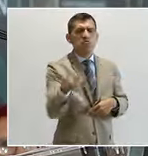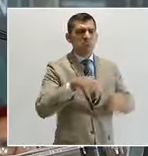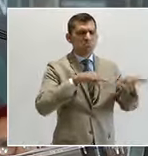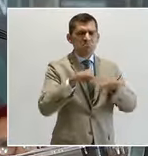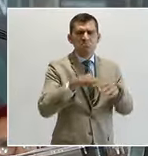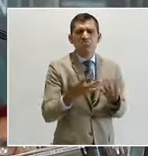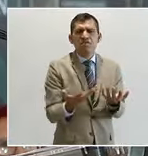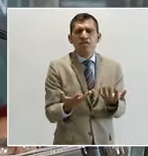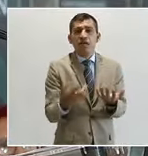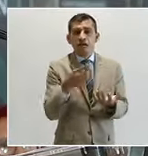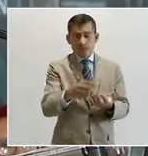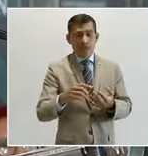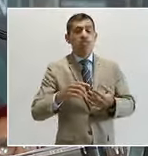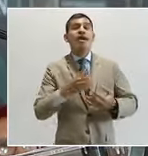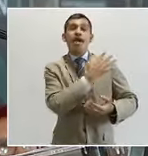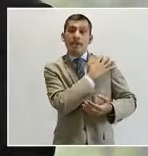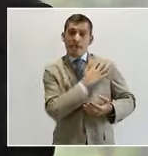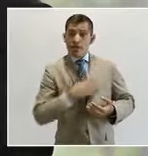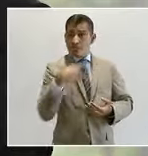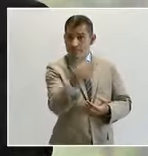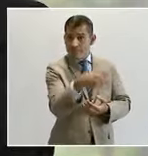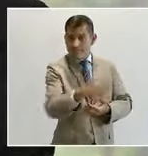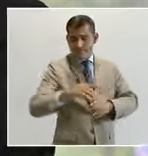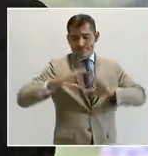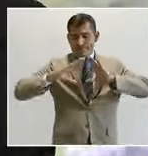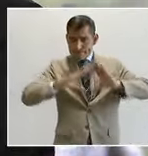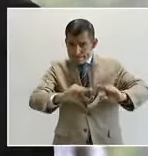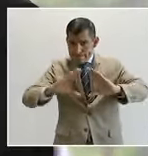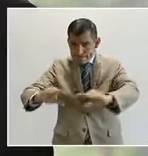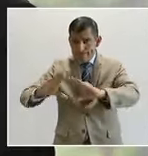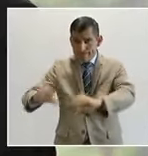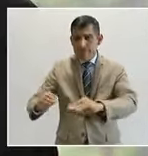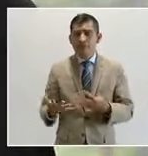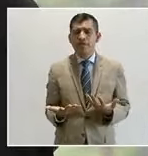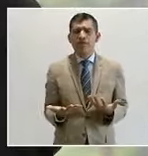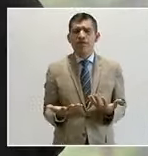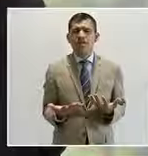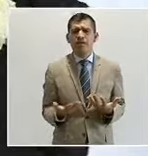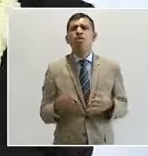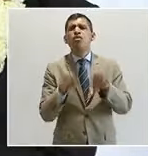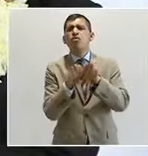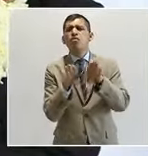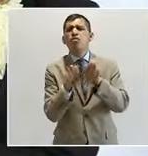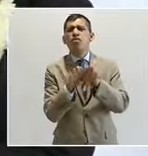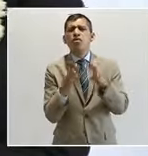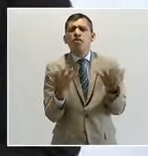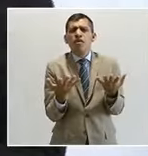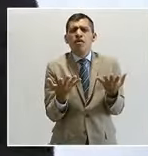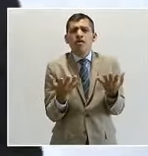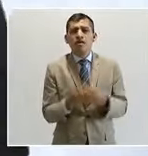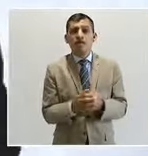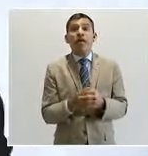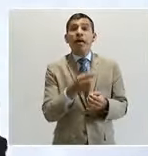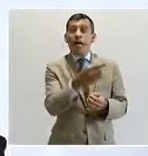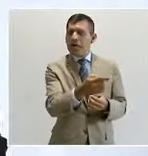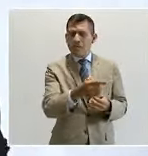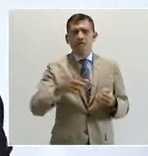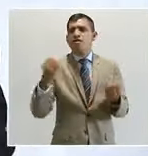decía que se eduque El hijo del Campesino y el hijo del barretero como al hijo del más rico